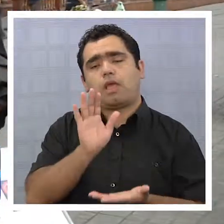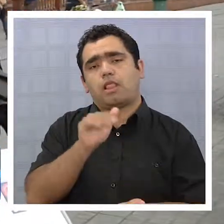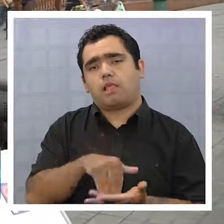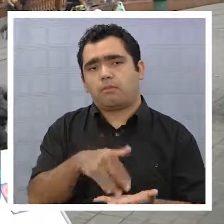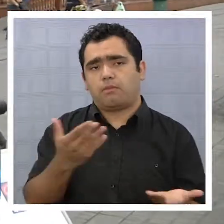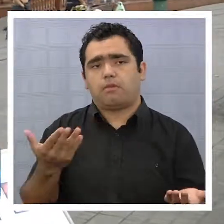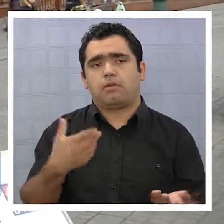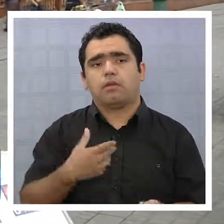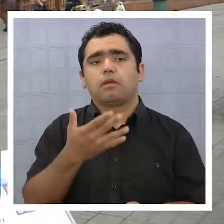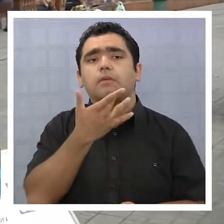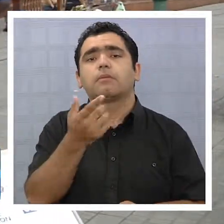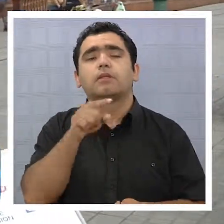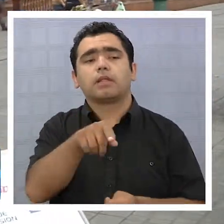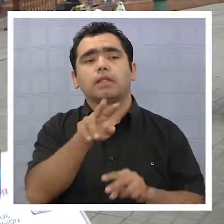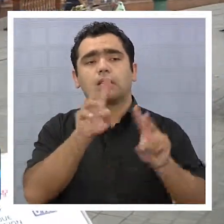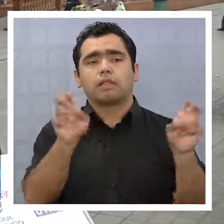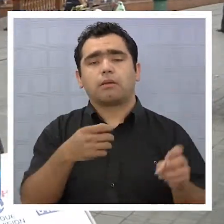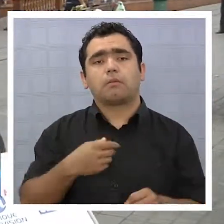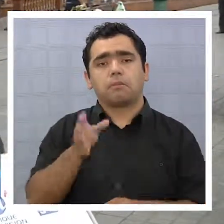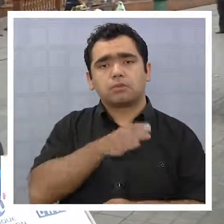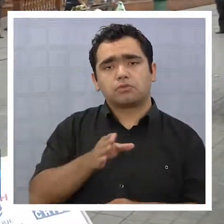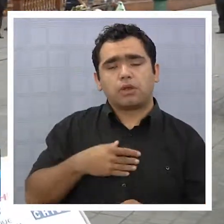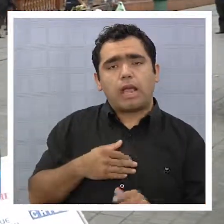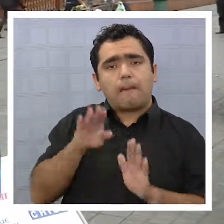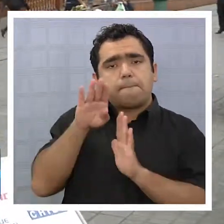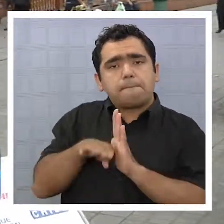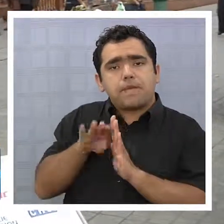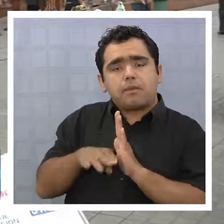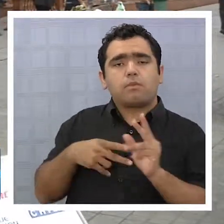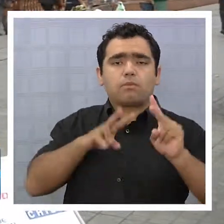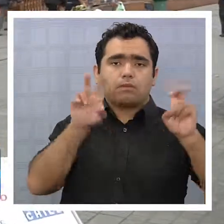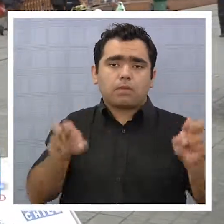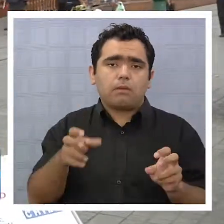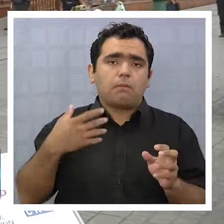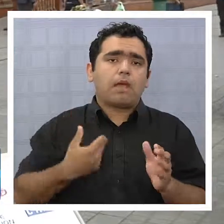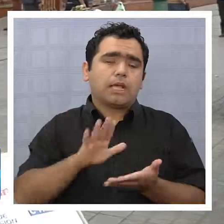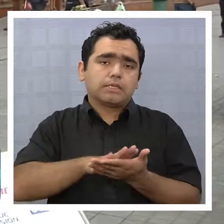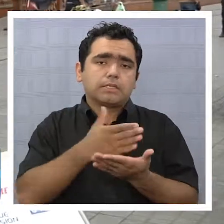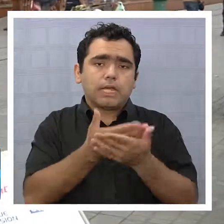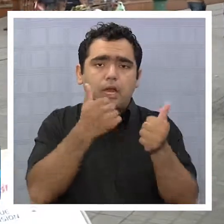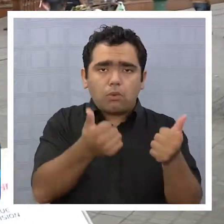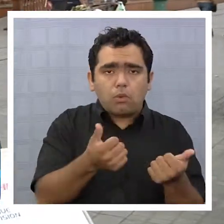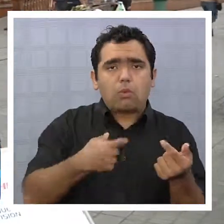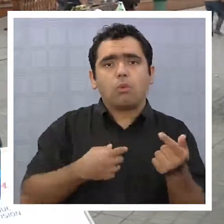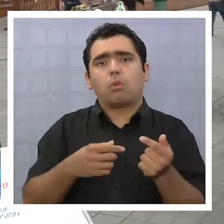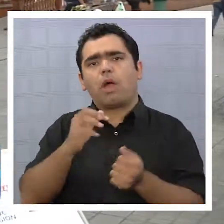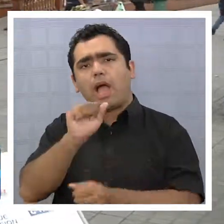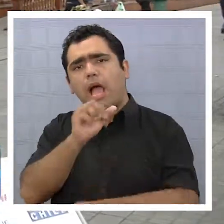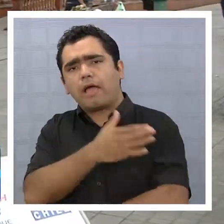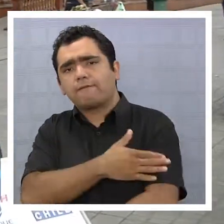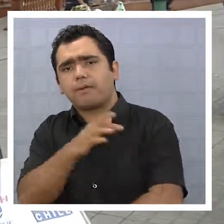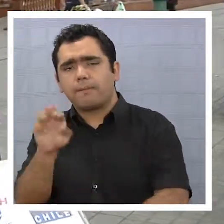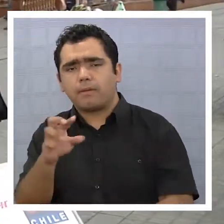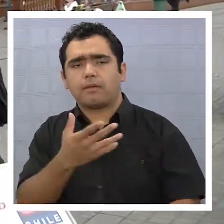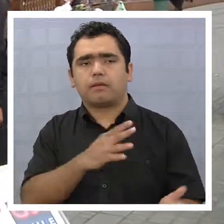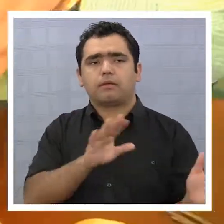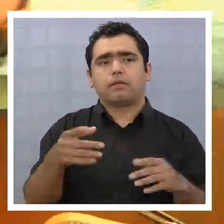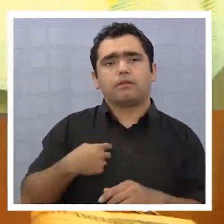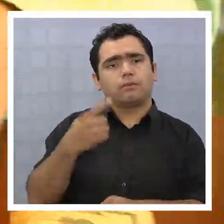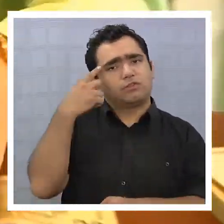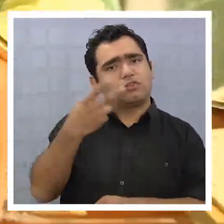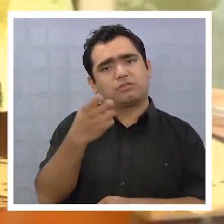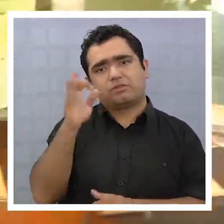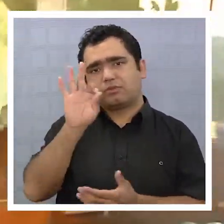entiendo mal tema que lo que recién el mínimo el tema de salud y todas esas cosas que dice 150 como mínimo y eso aún es poco